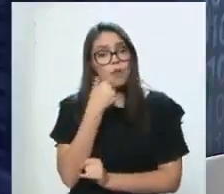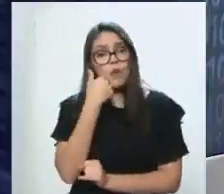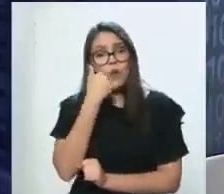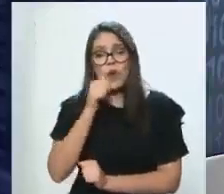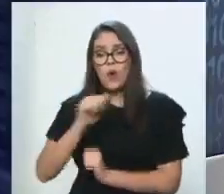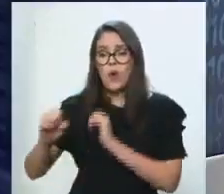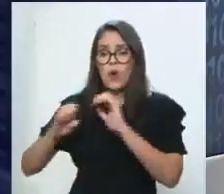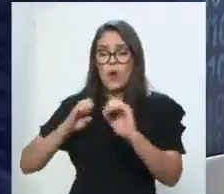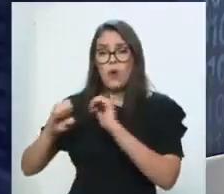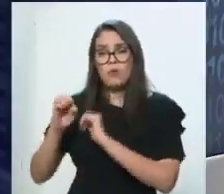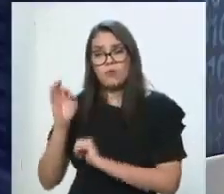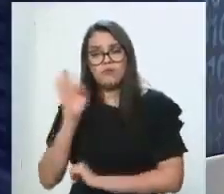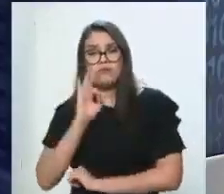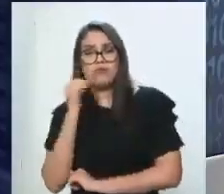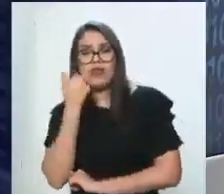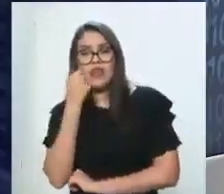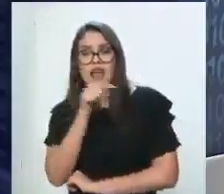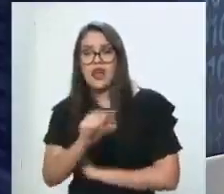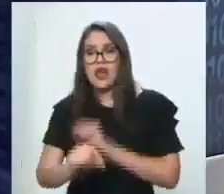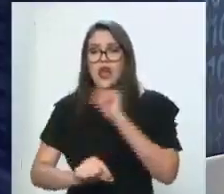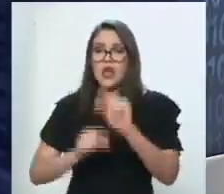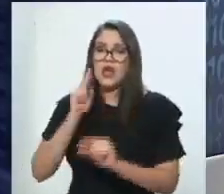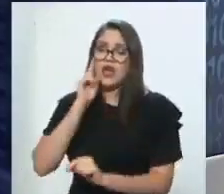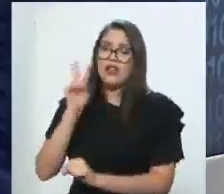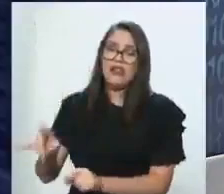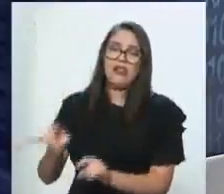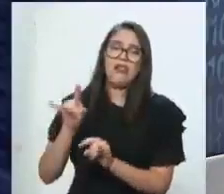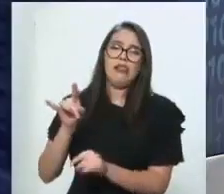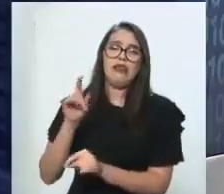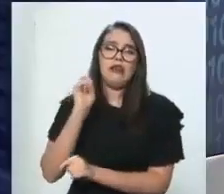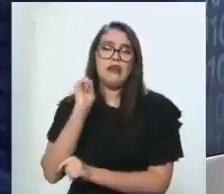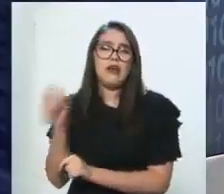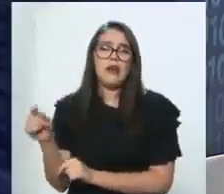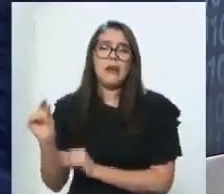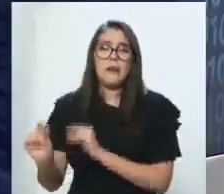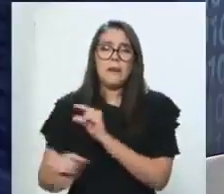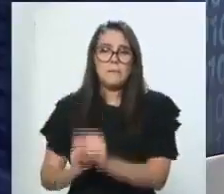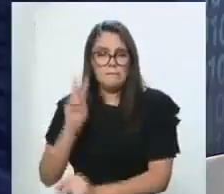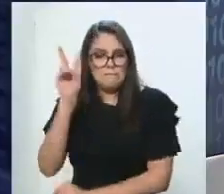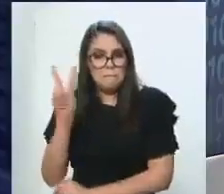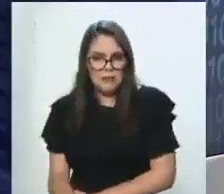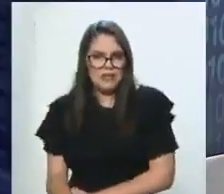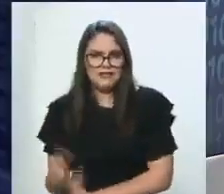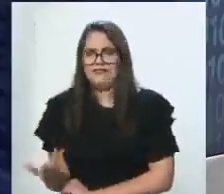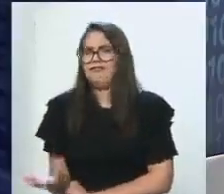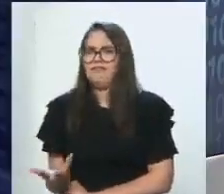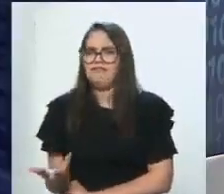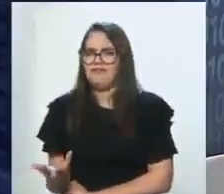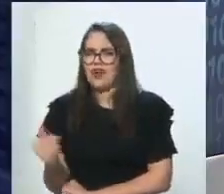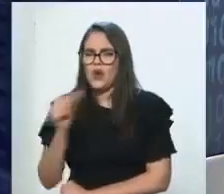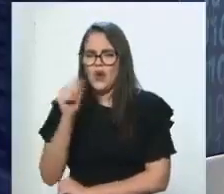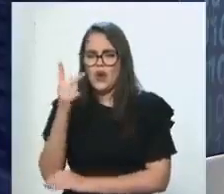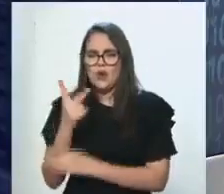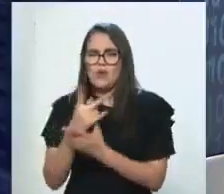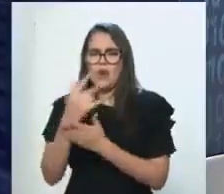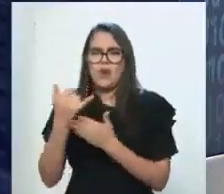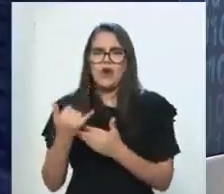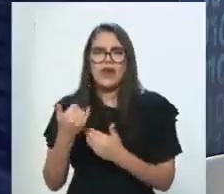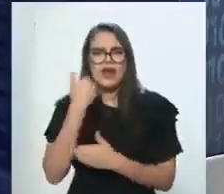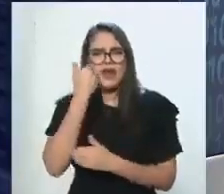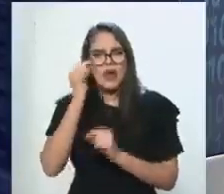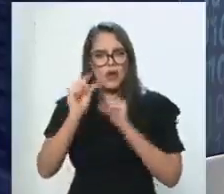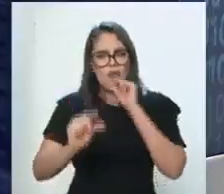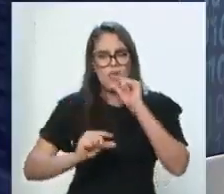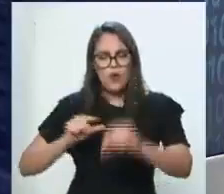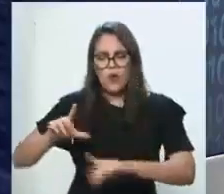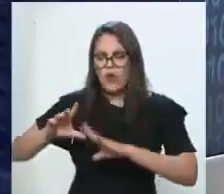una supuesta estrategia para despertar la sexualidad en pequeños, y que realmente pues trataba sobre un proyecto que planeaba formar